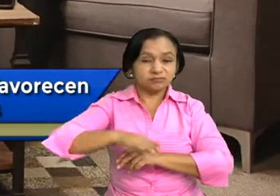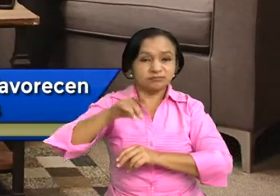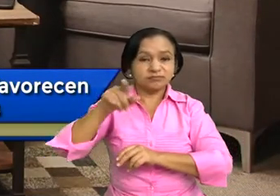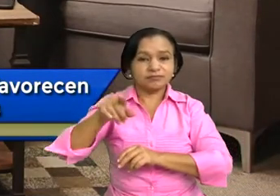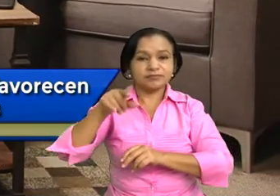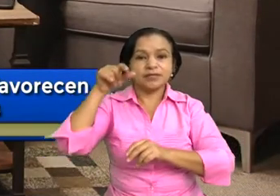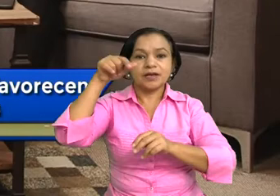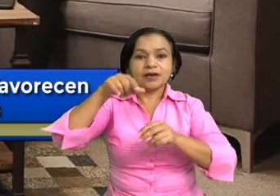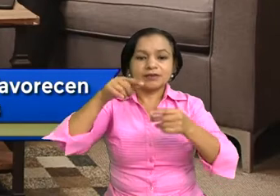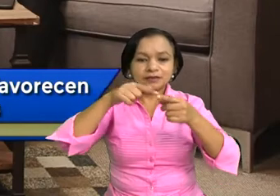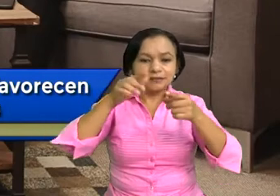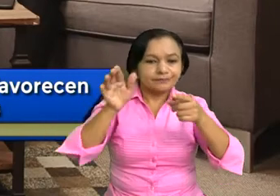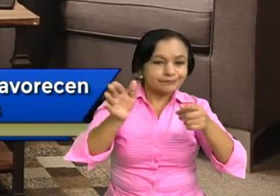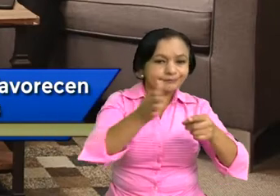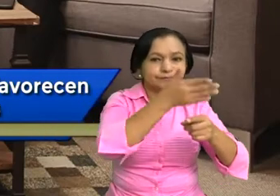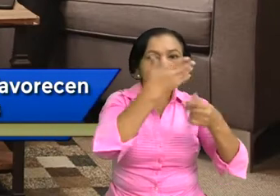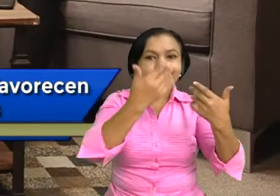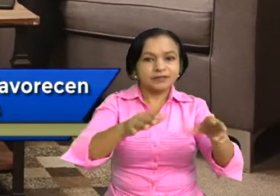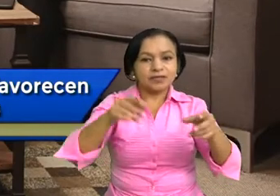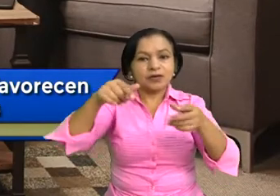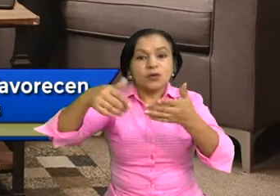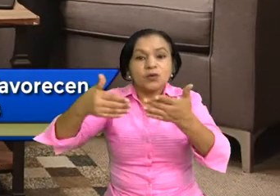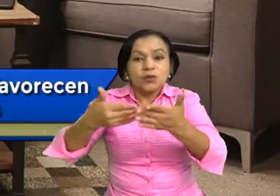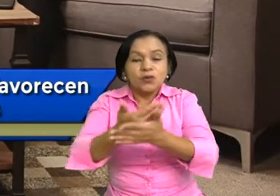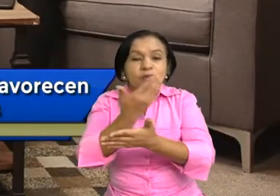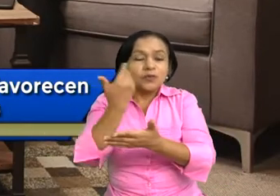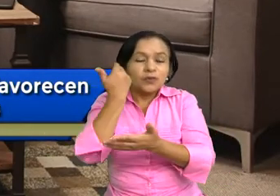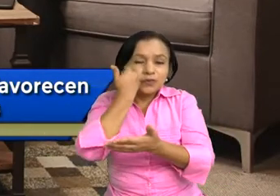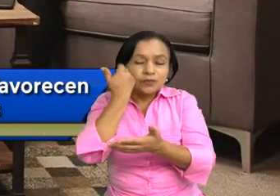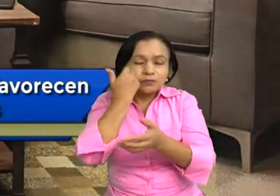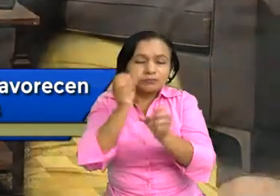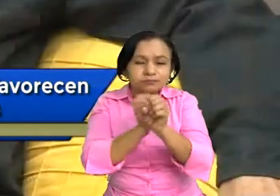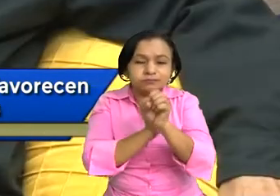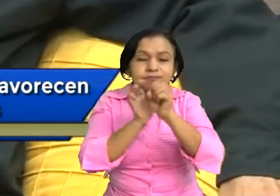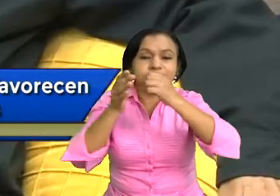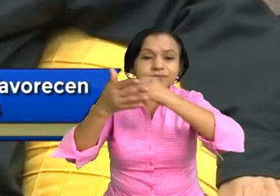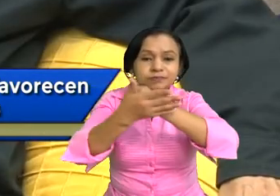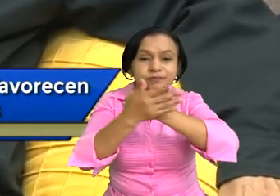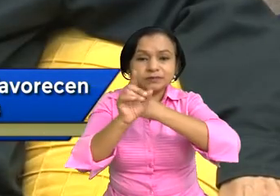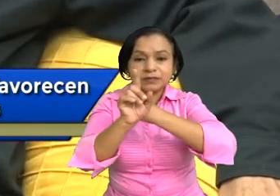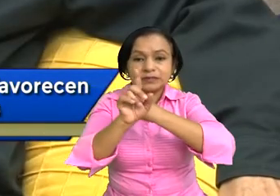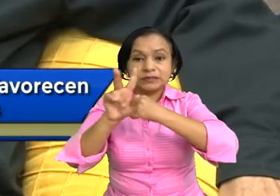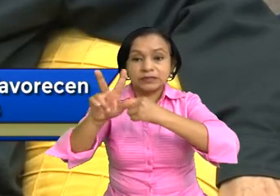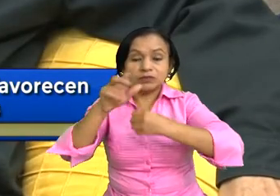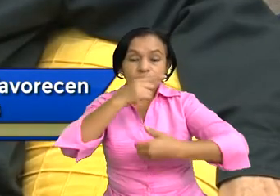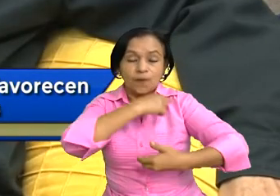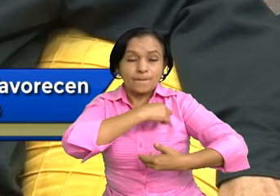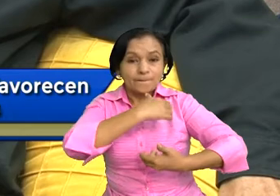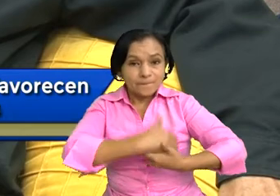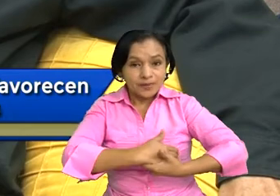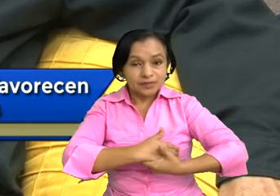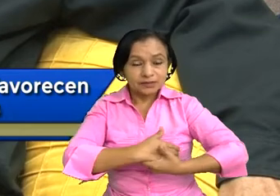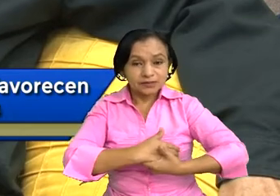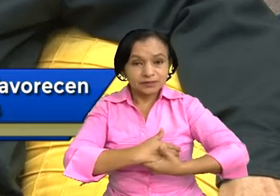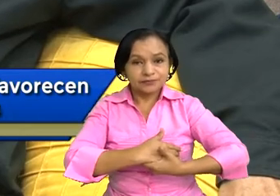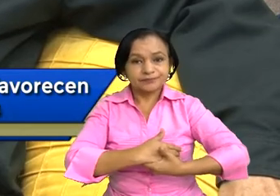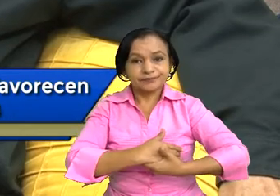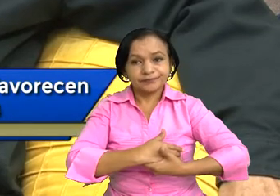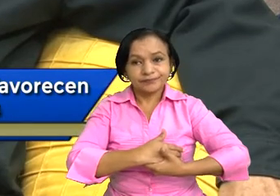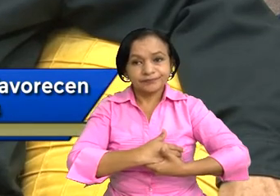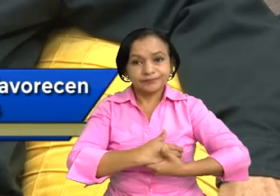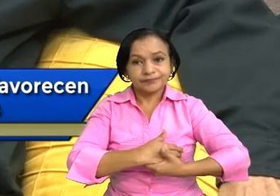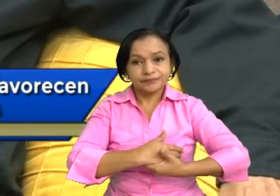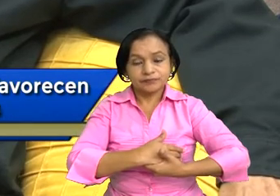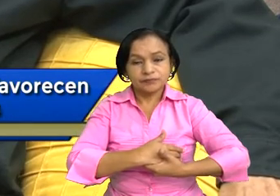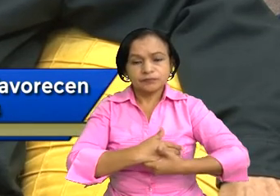la pandemia, a partir del 18 de marzo, que se dio el primer caso en nuestro país,